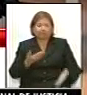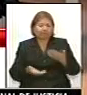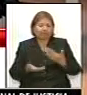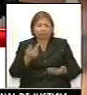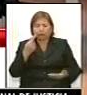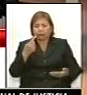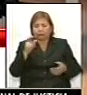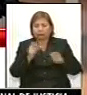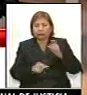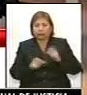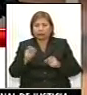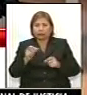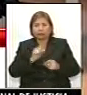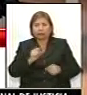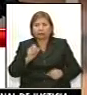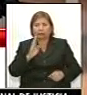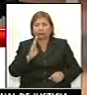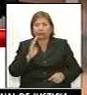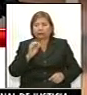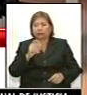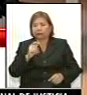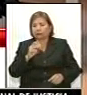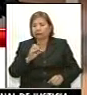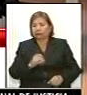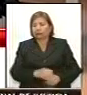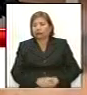Era alguien que había salido de San Bartolo